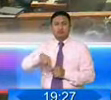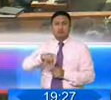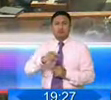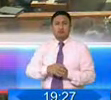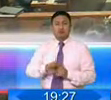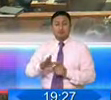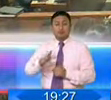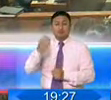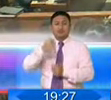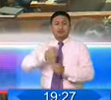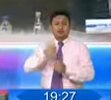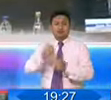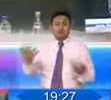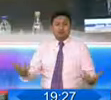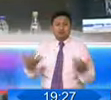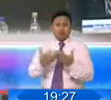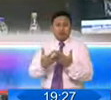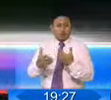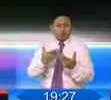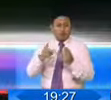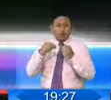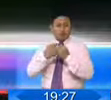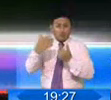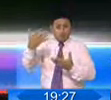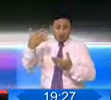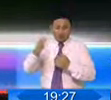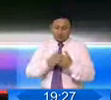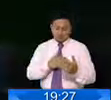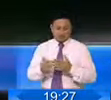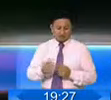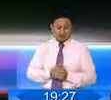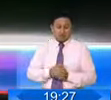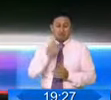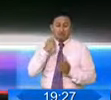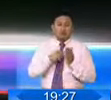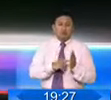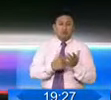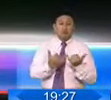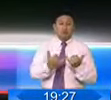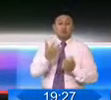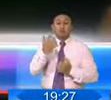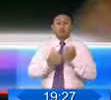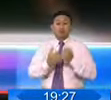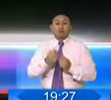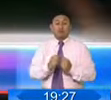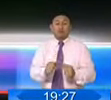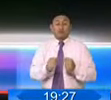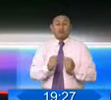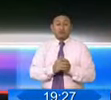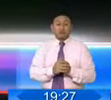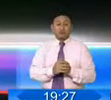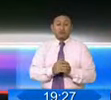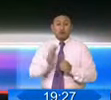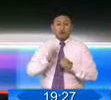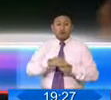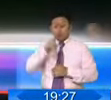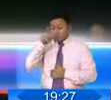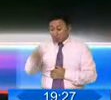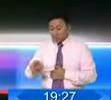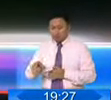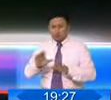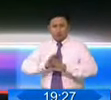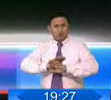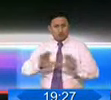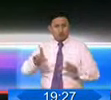trabajo conjunto sin banderas políticas. Si es que hablamos de una crisis, no podemos inculpar solo a un lado. Esas